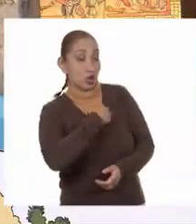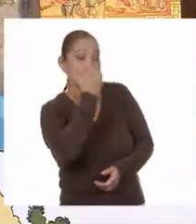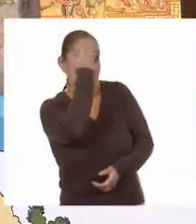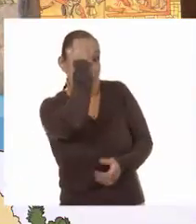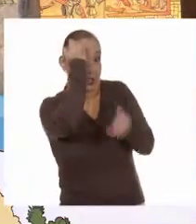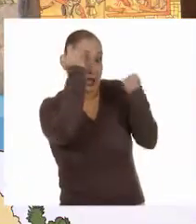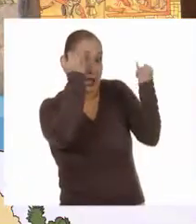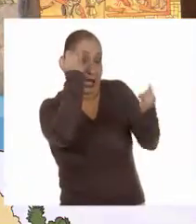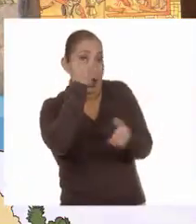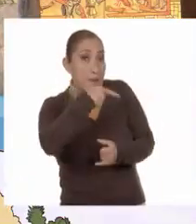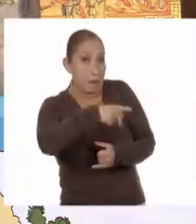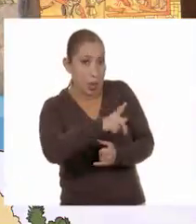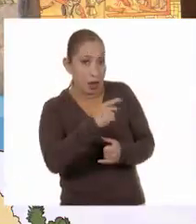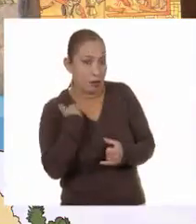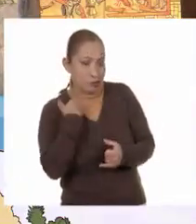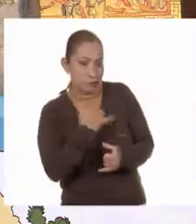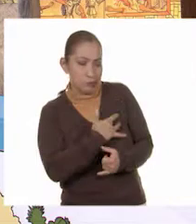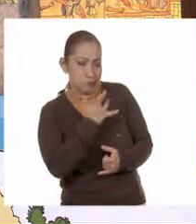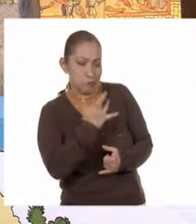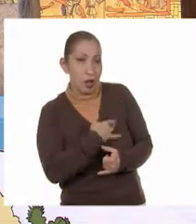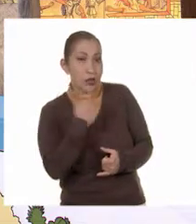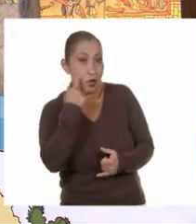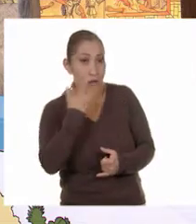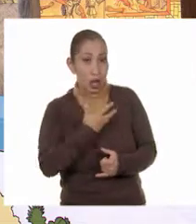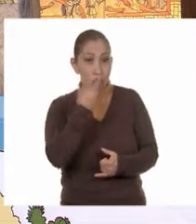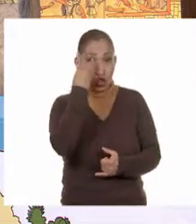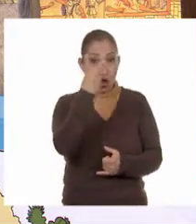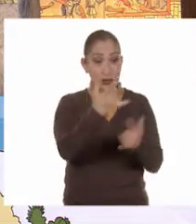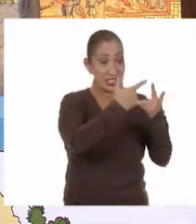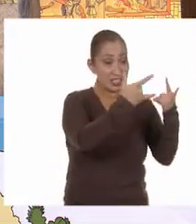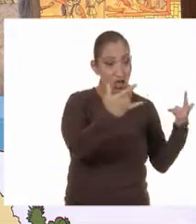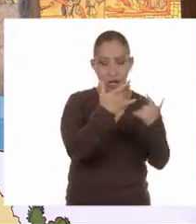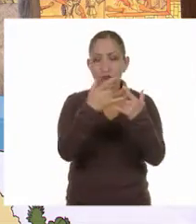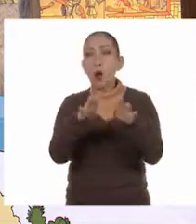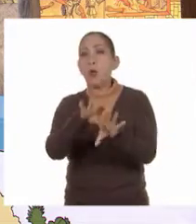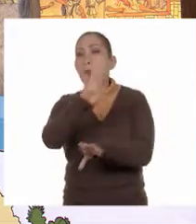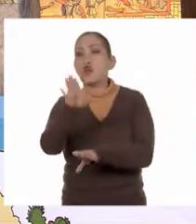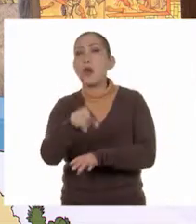interpretaciones. Y hablando de interpretaciones, aquí tengo dos versiones sobre su muerte.